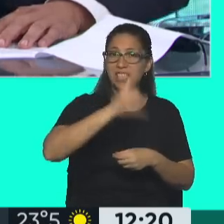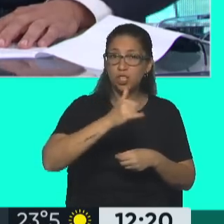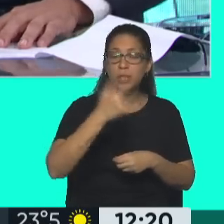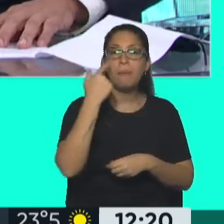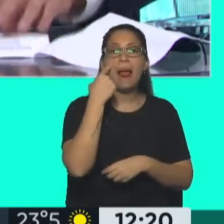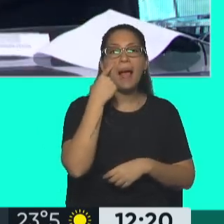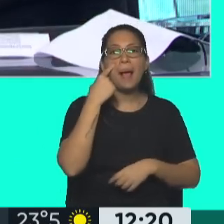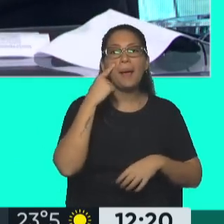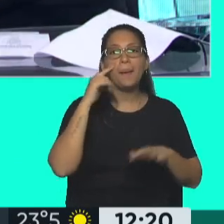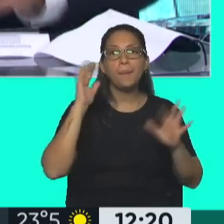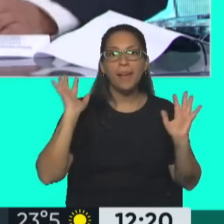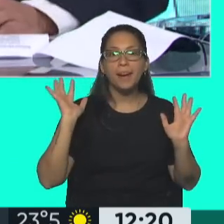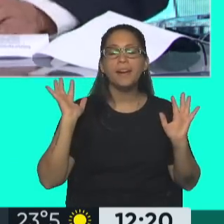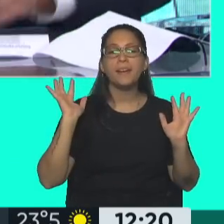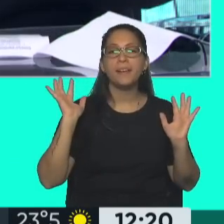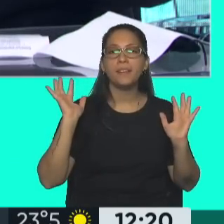determinar